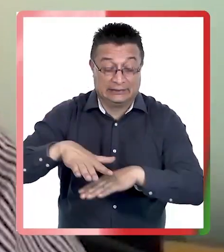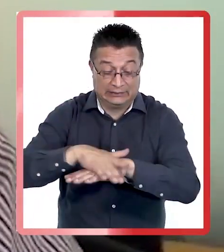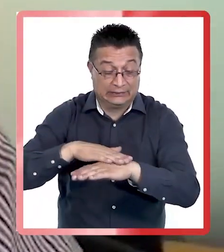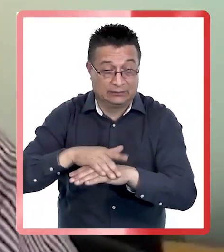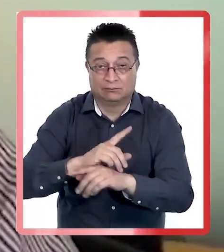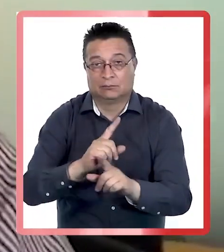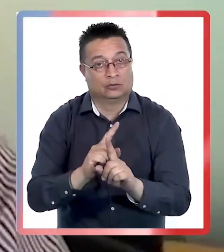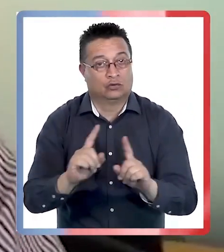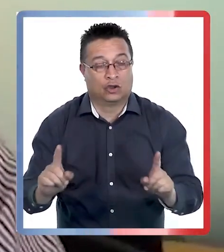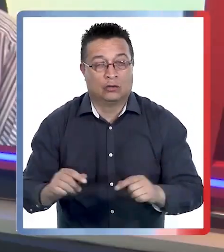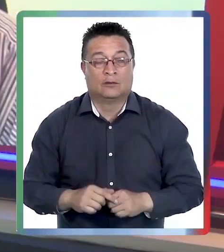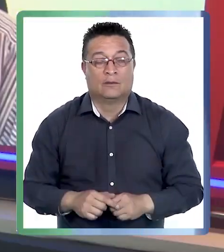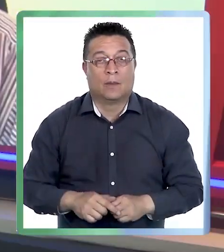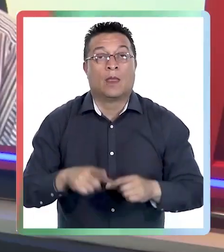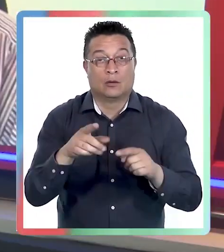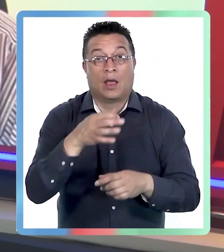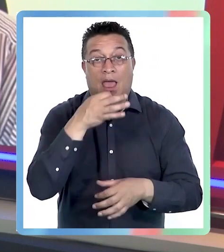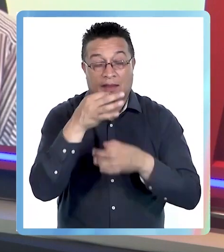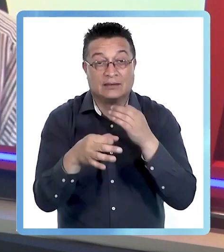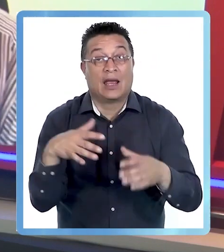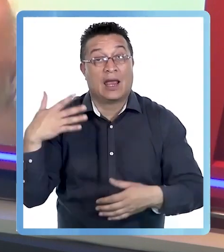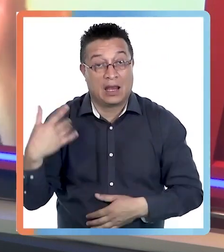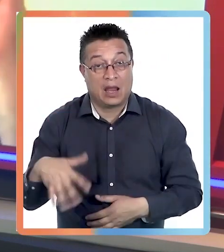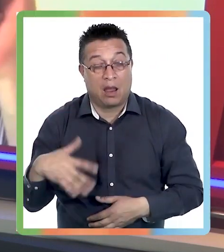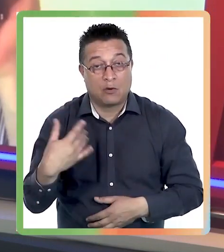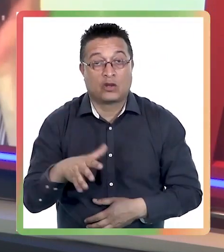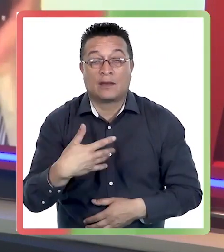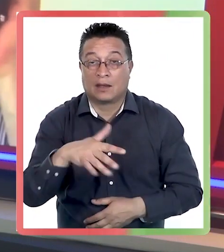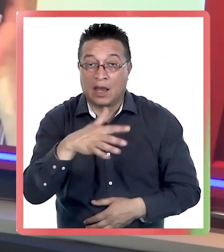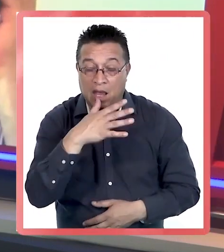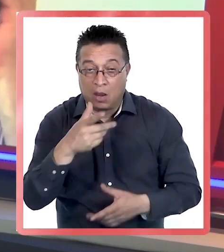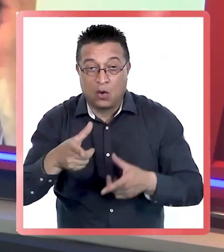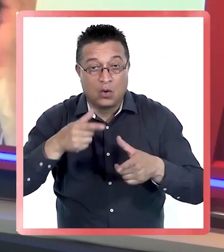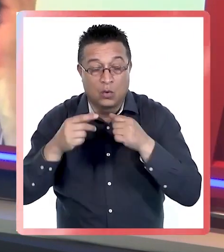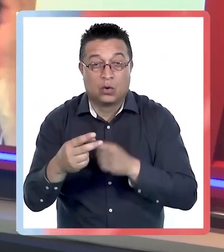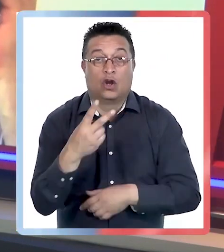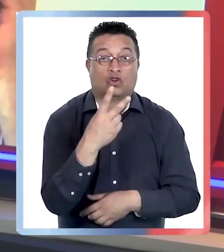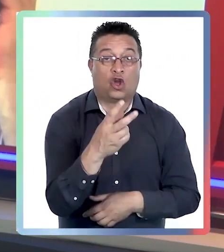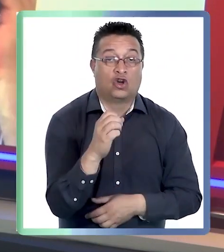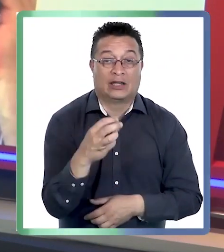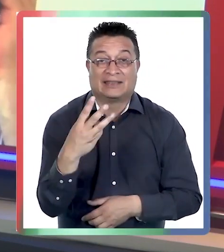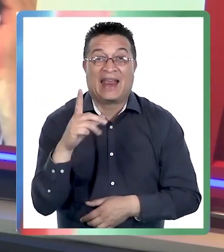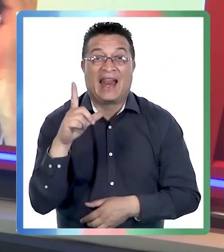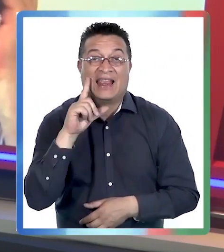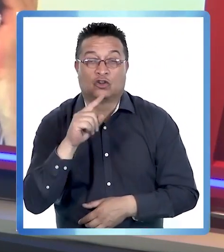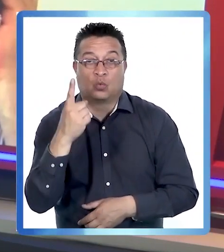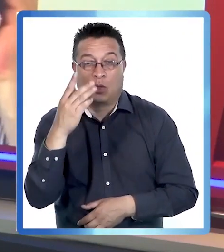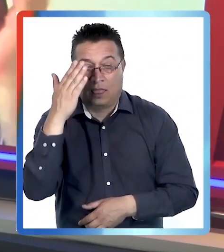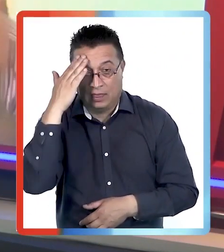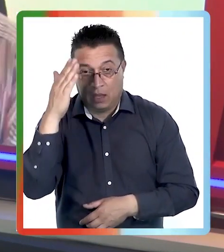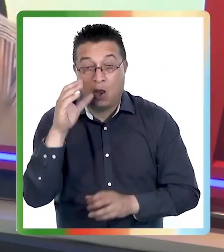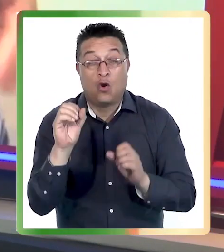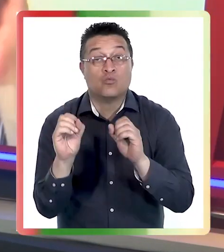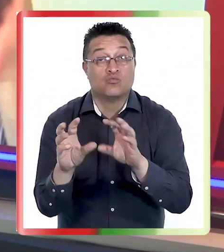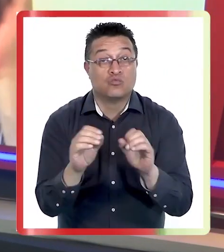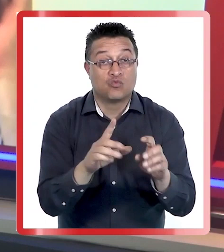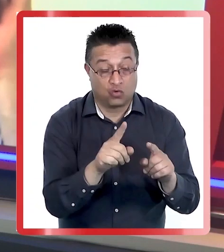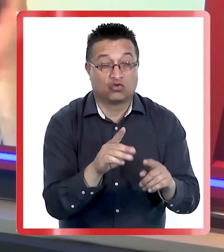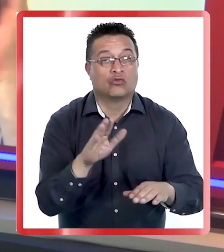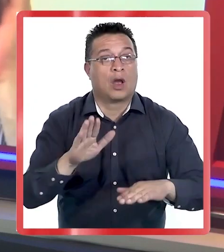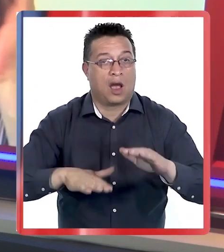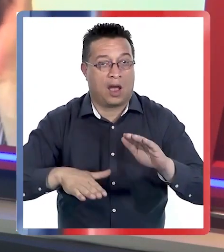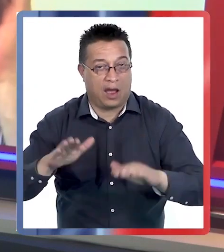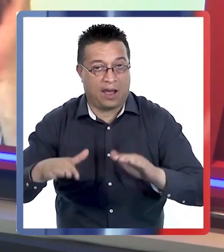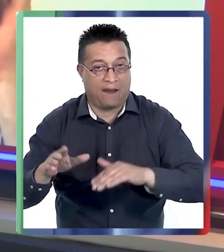sin protección. Usted hablaba de la importancia de la hidratación, de 2 a 3 litros diarios, pero mucha gente a